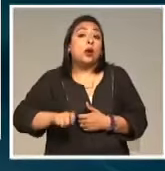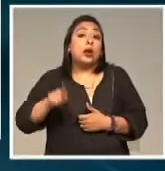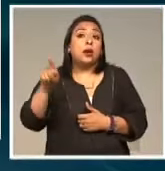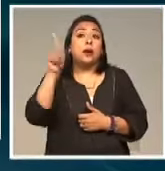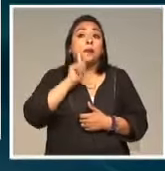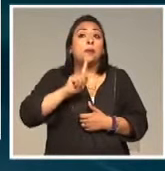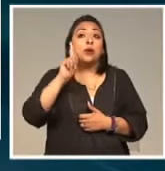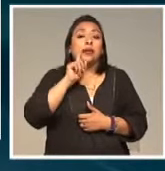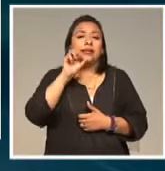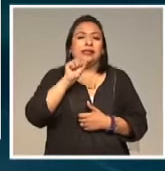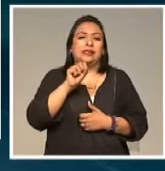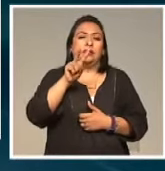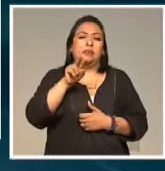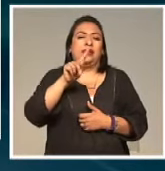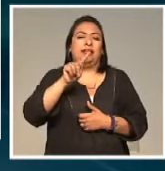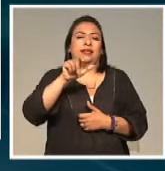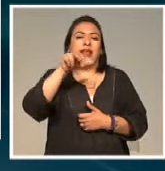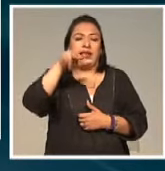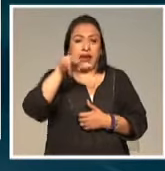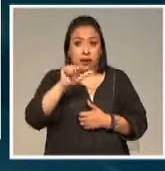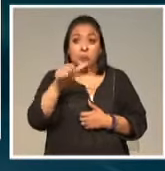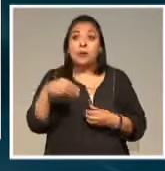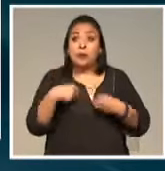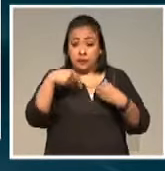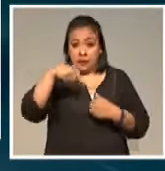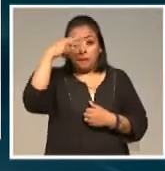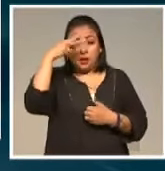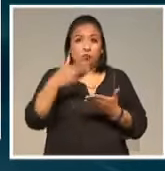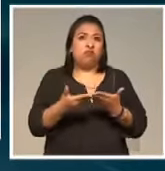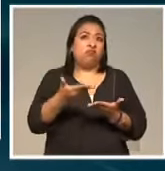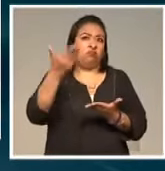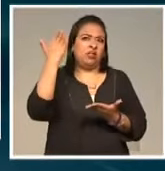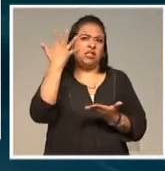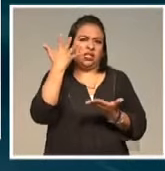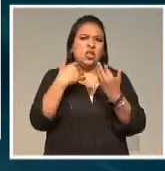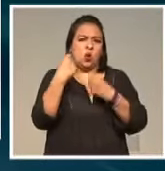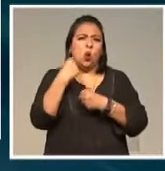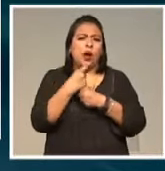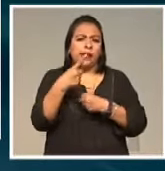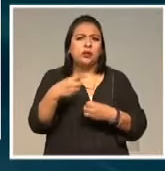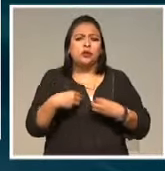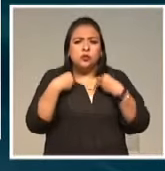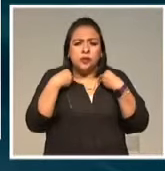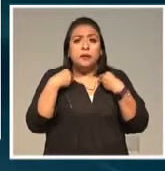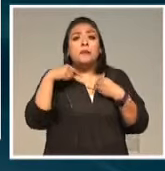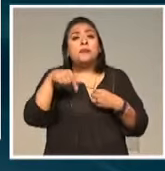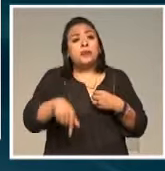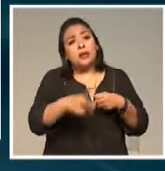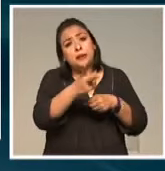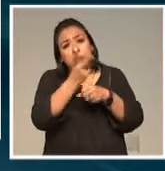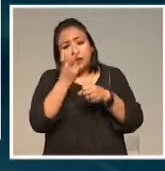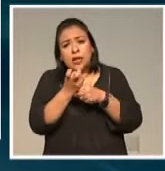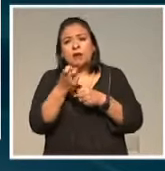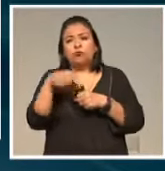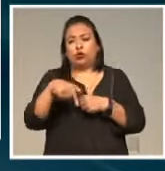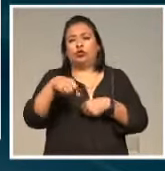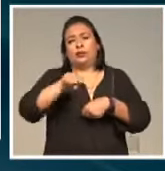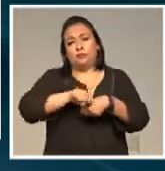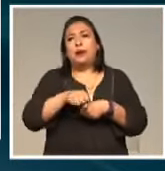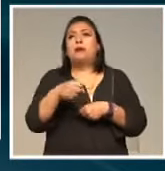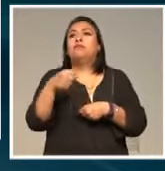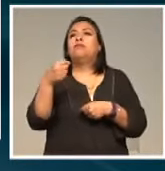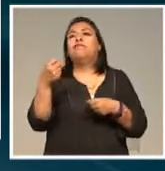es Svetlana Biedarieva, quien vive ya aquí en México desde hace 5 años y a quienes hemos invitado esta semana, pues